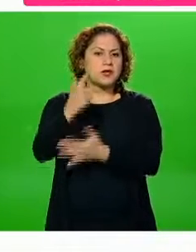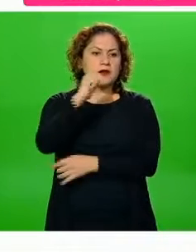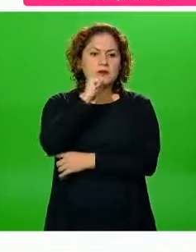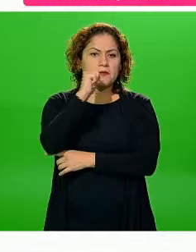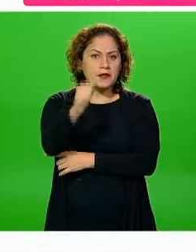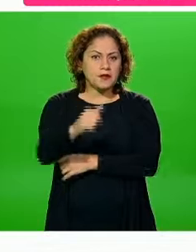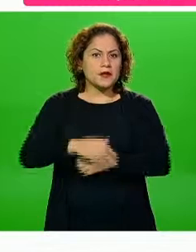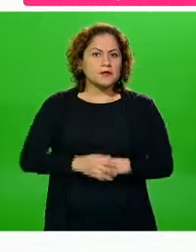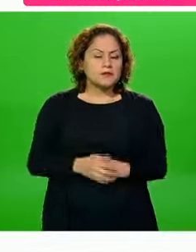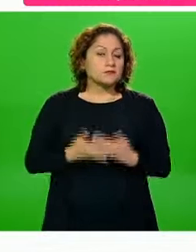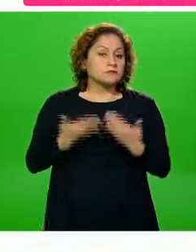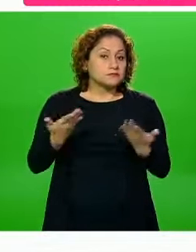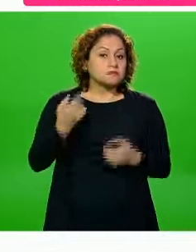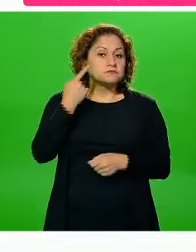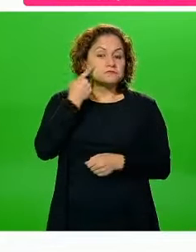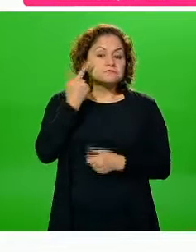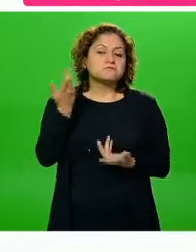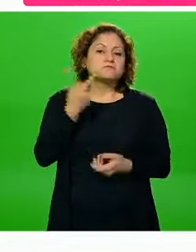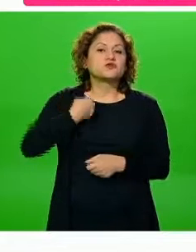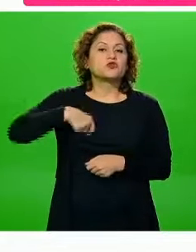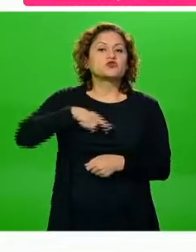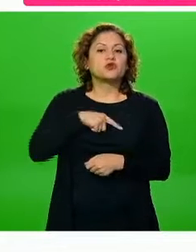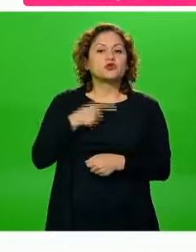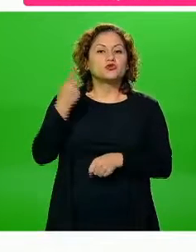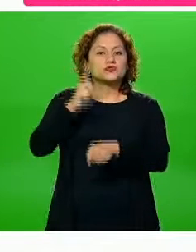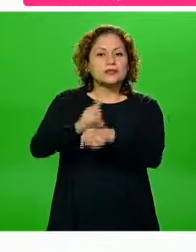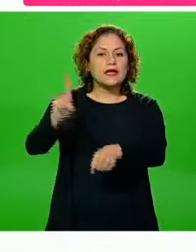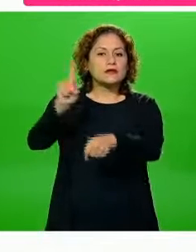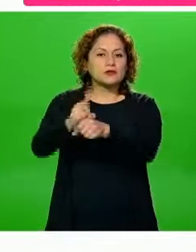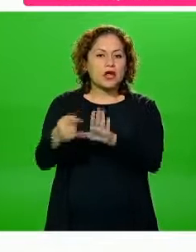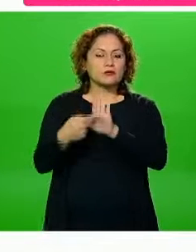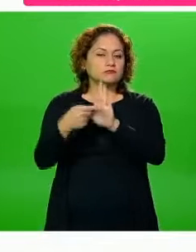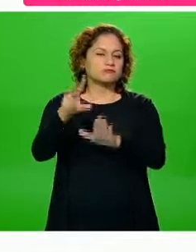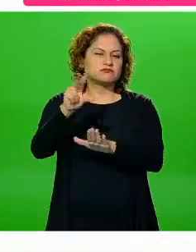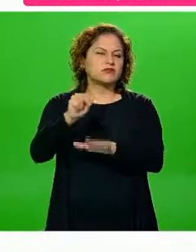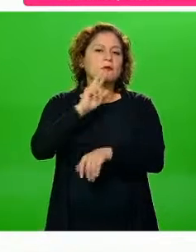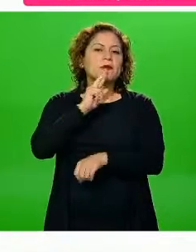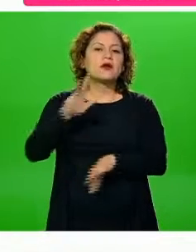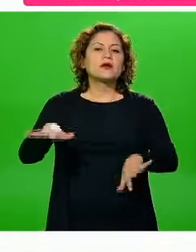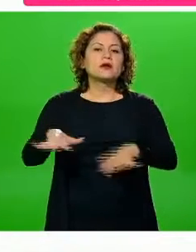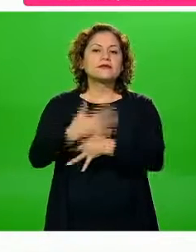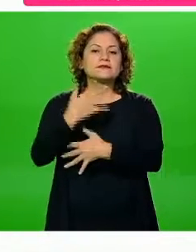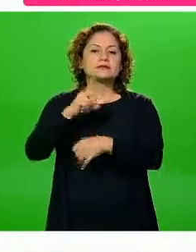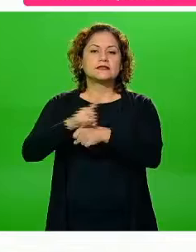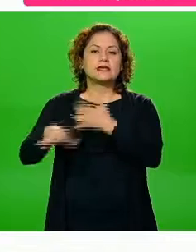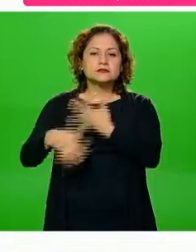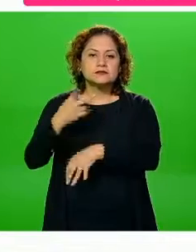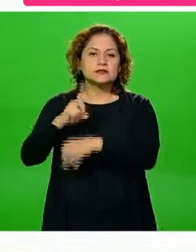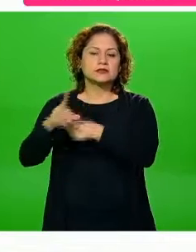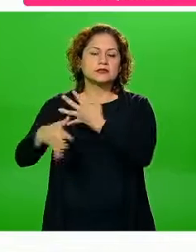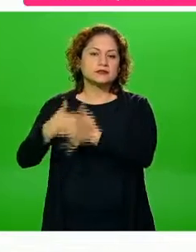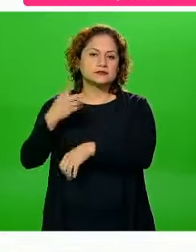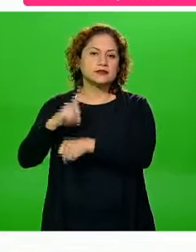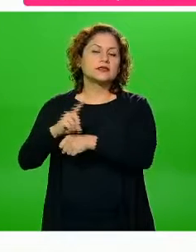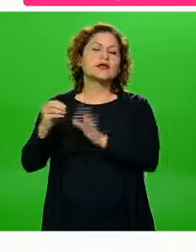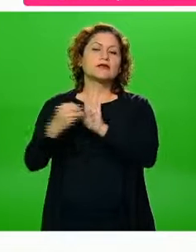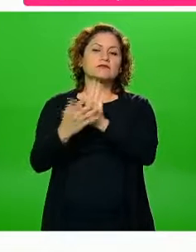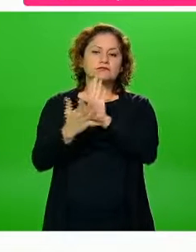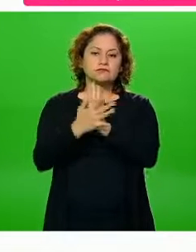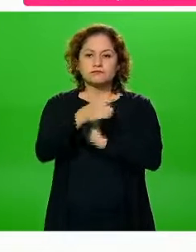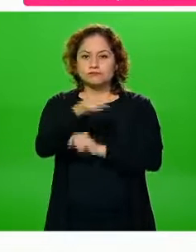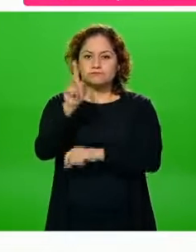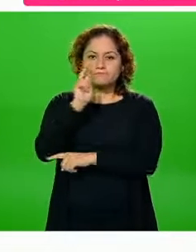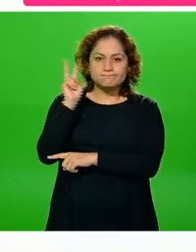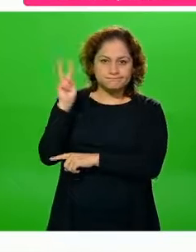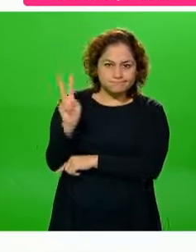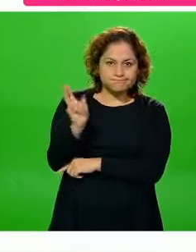a una actualización quincenal en donde de todas maneras ustedes puedan estar teniendo la información que en semanas previas